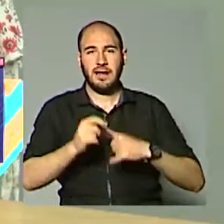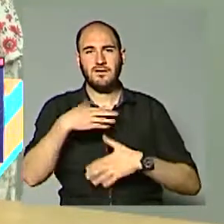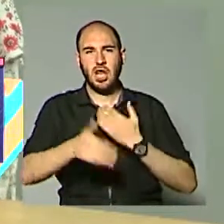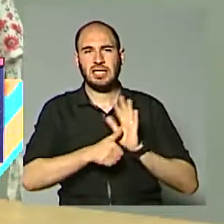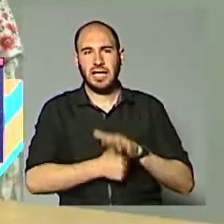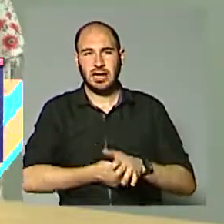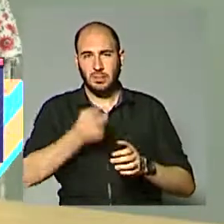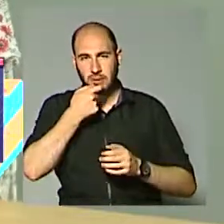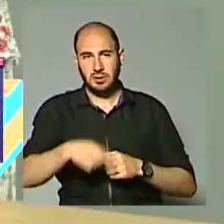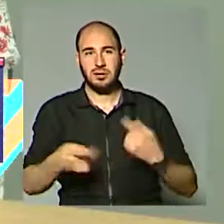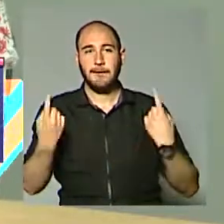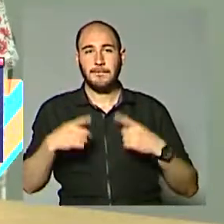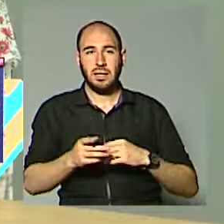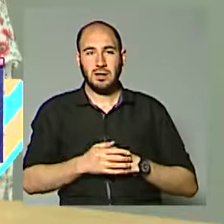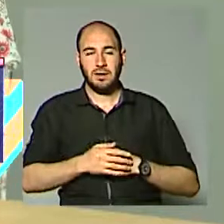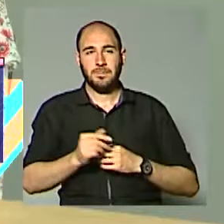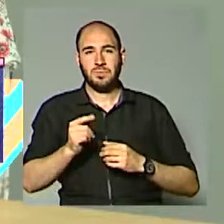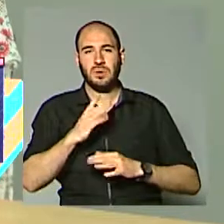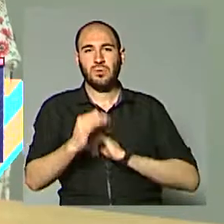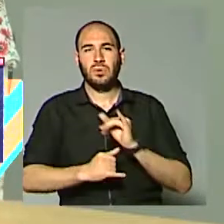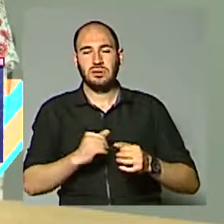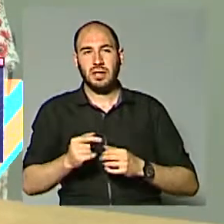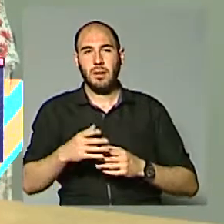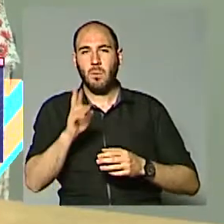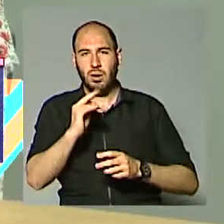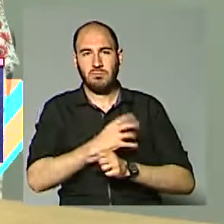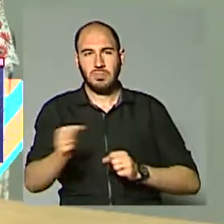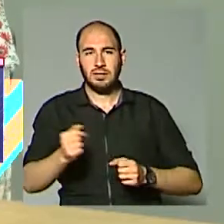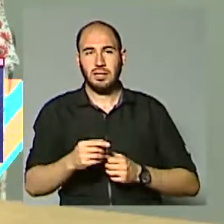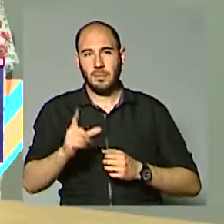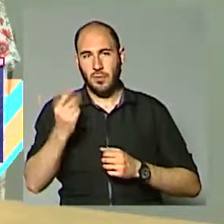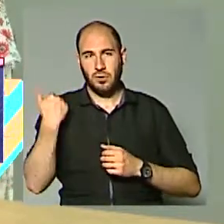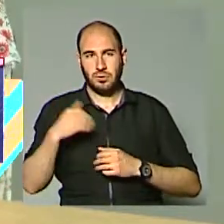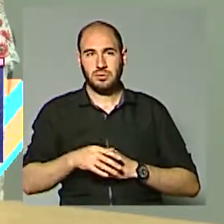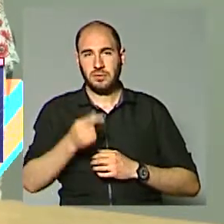género en la provincia, pero hacíamos hincapié en este nuevo femicidio que ha ocurrido en las últimas horas en Mendoza.